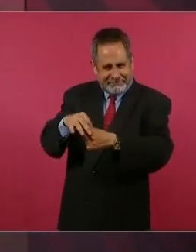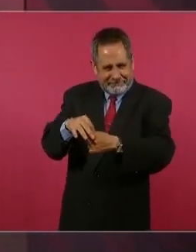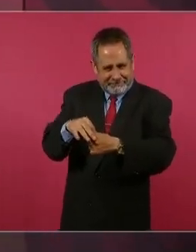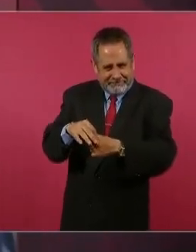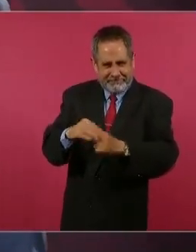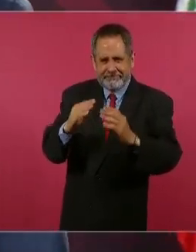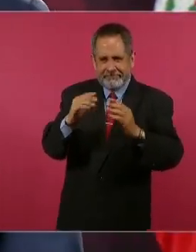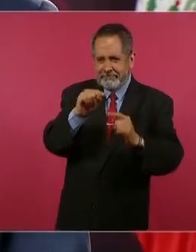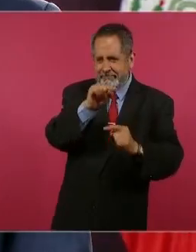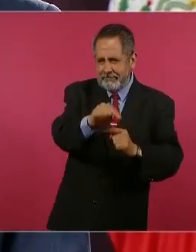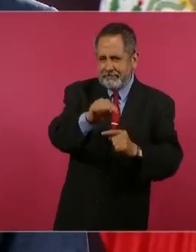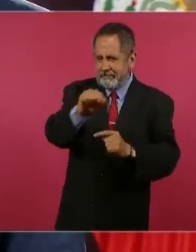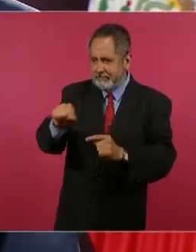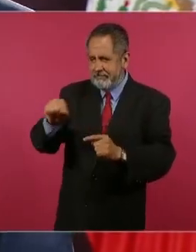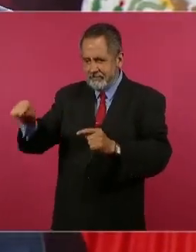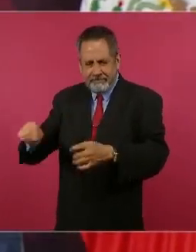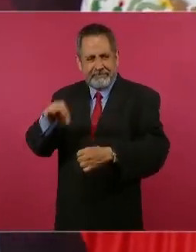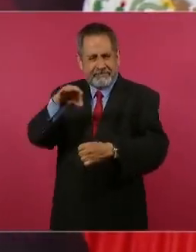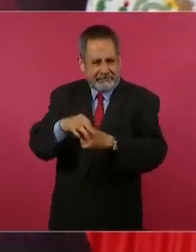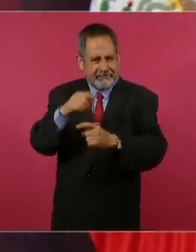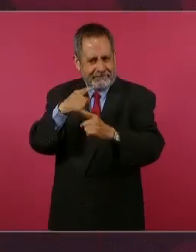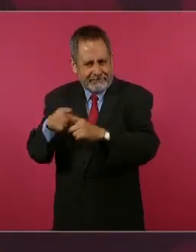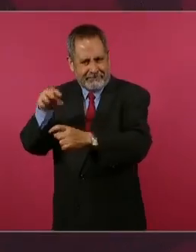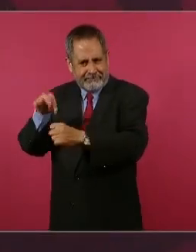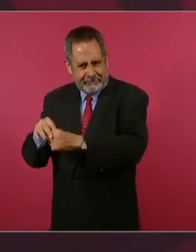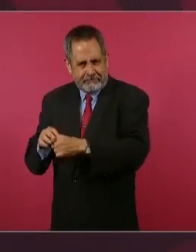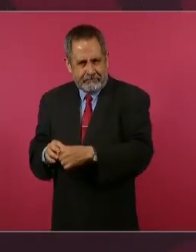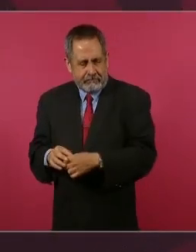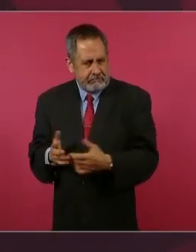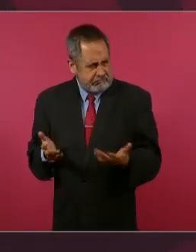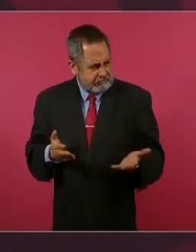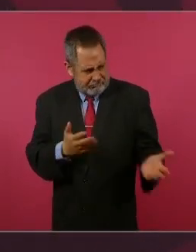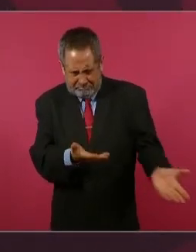casilla porque en el 2006 cuando el fraude se negaron